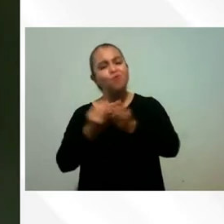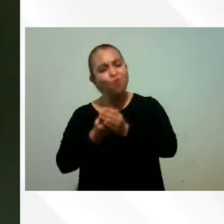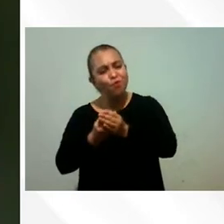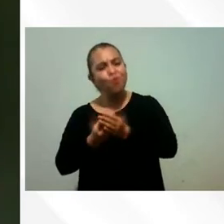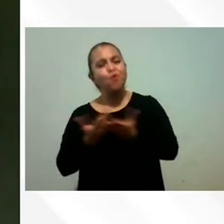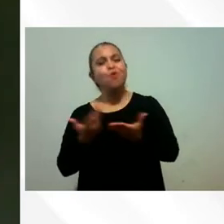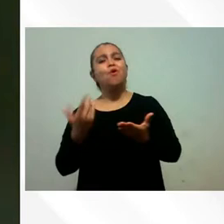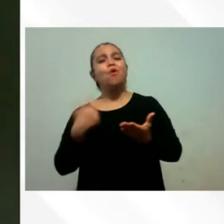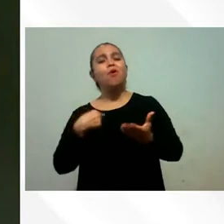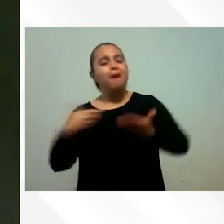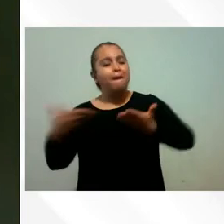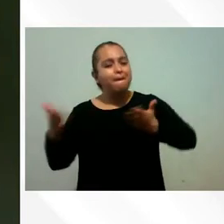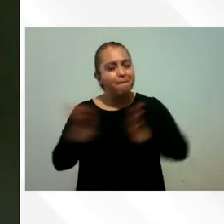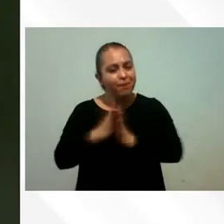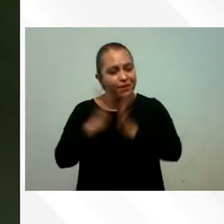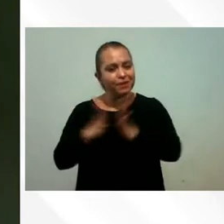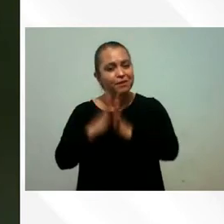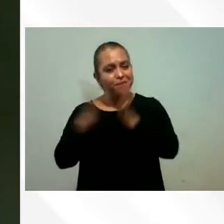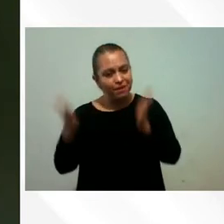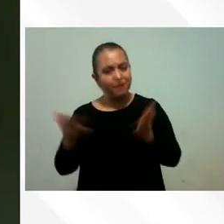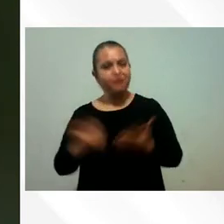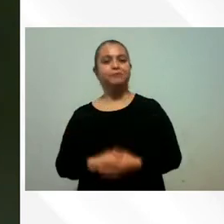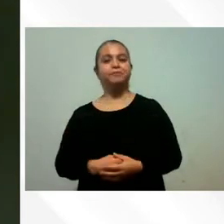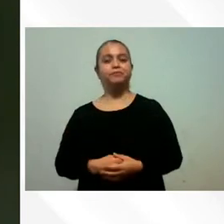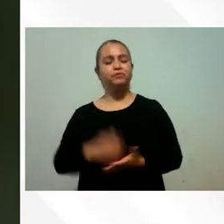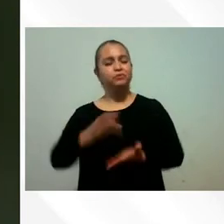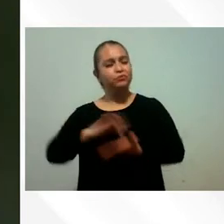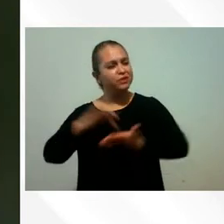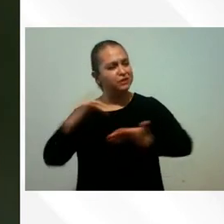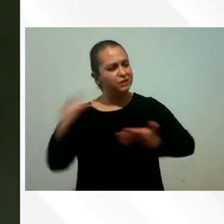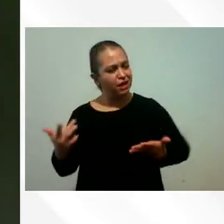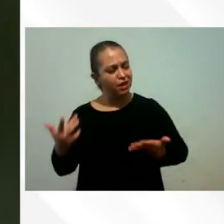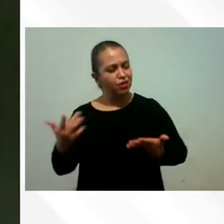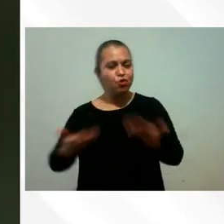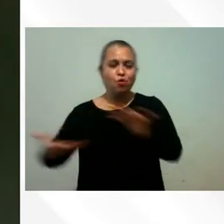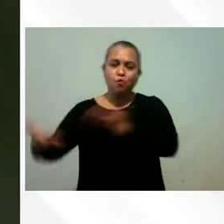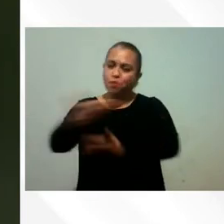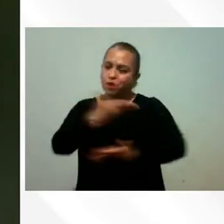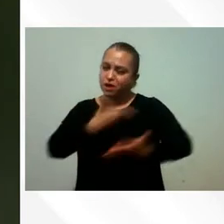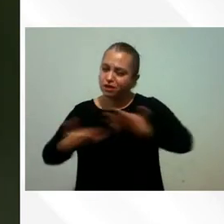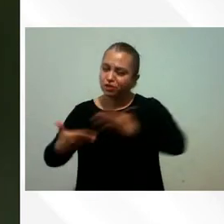han participado. Muchas